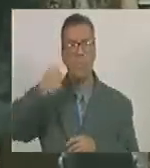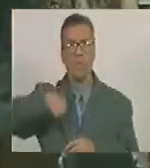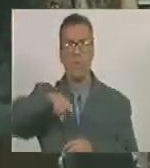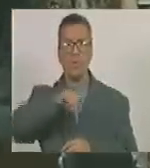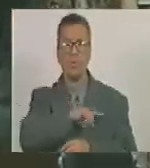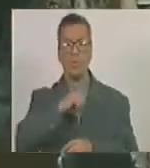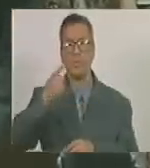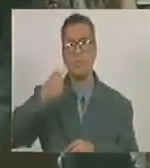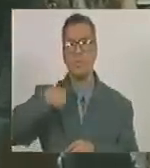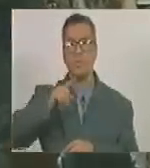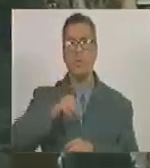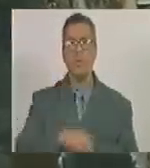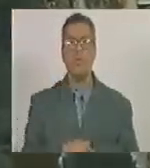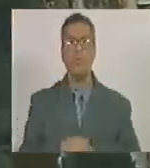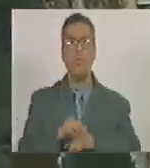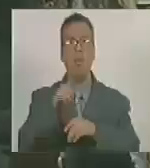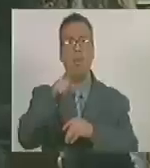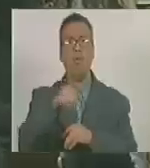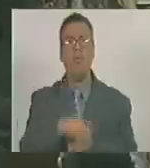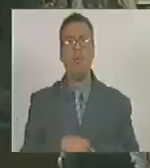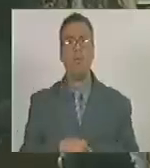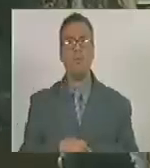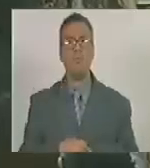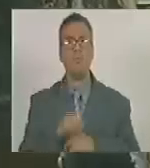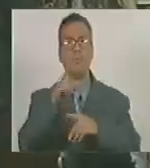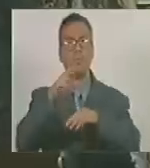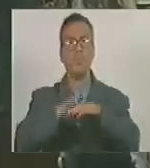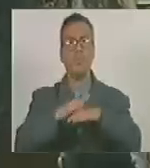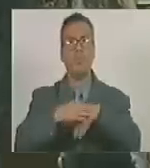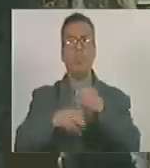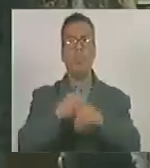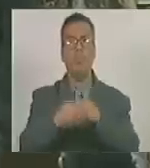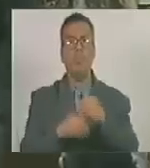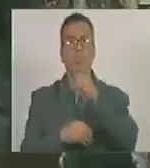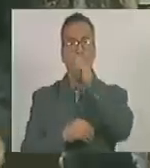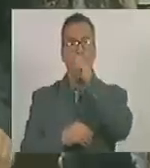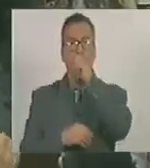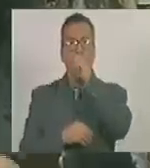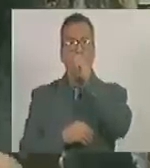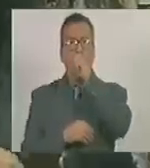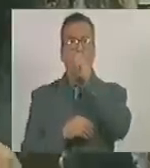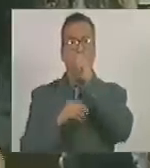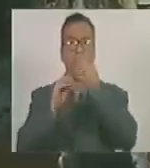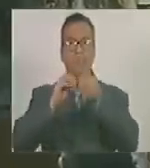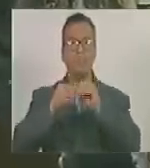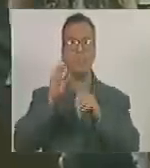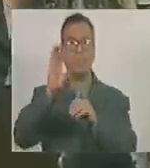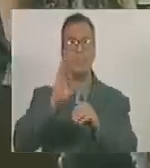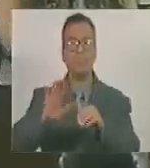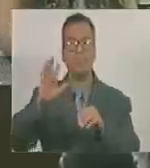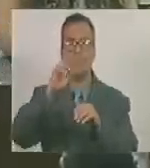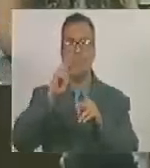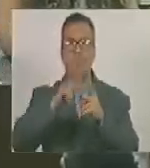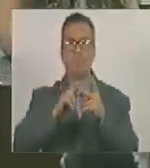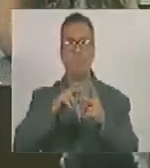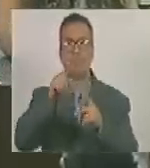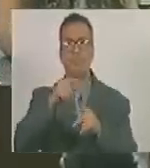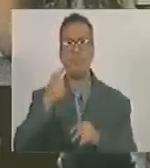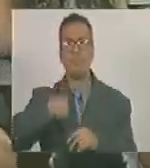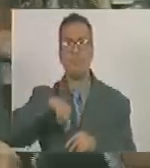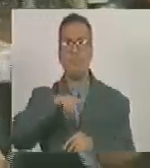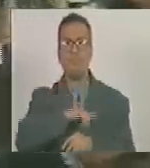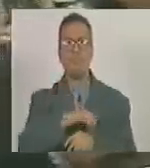debemos tener estos acontecimientos que están dándose en el país como un referente extraordinario.